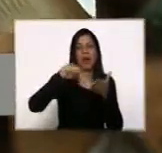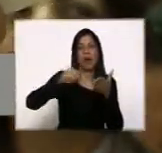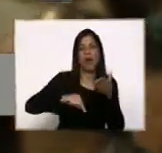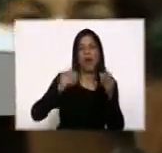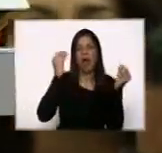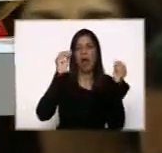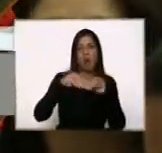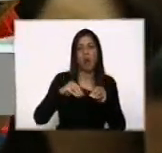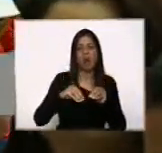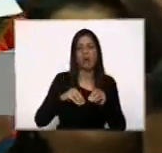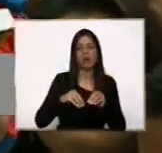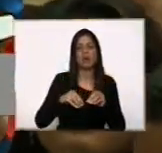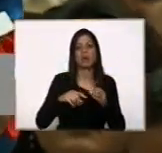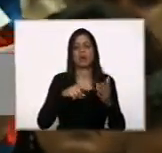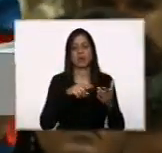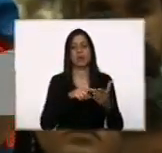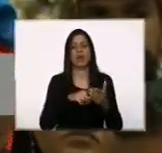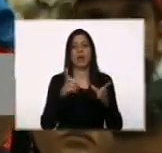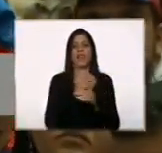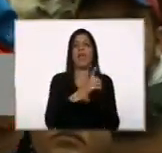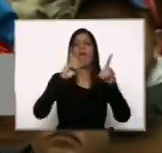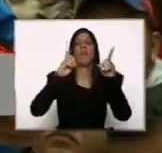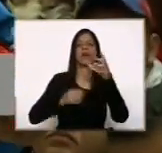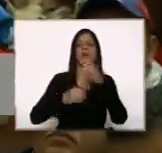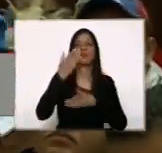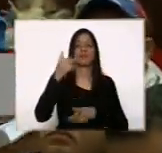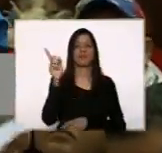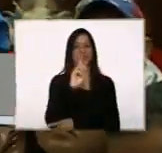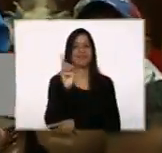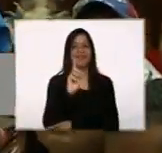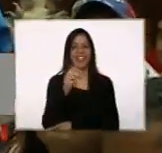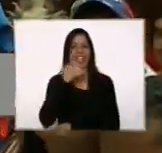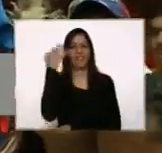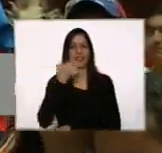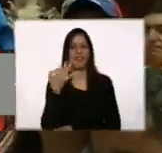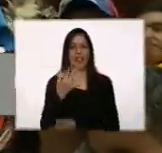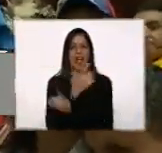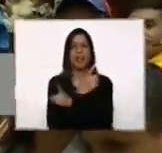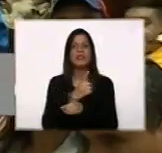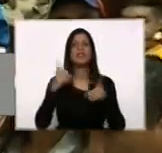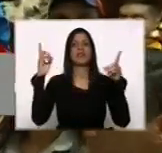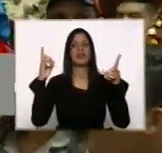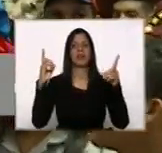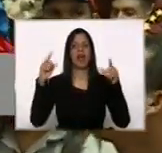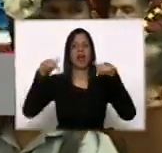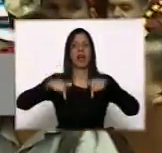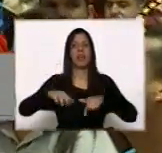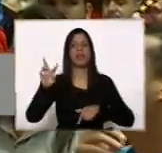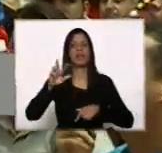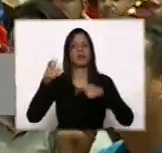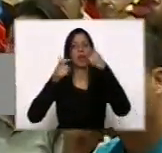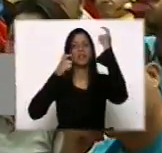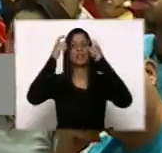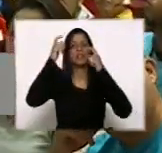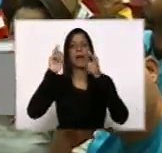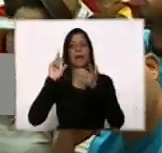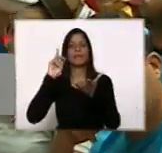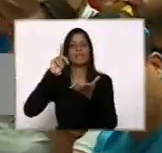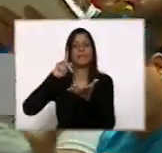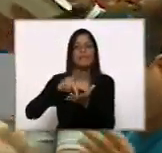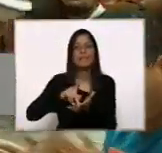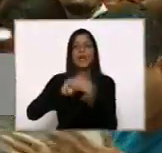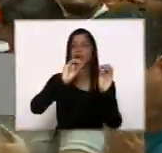fijo no fue una democracia. La verdadera democracia la estableció aquí Hugo Chávez cuando convocó el